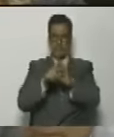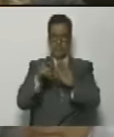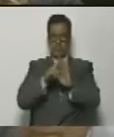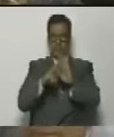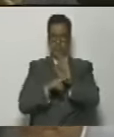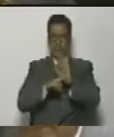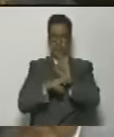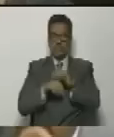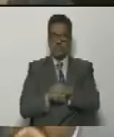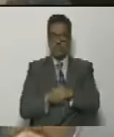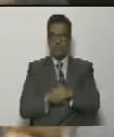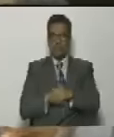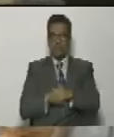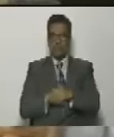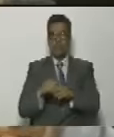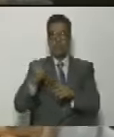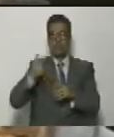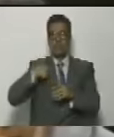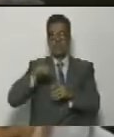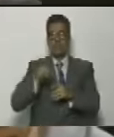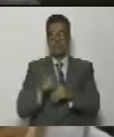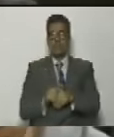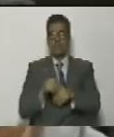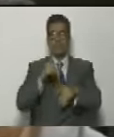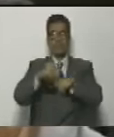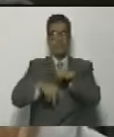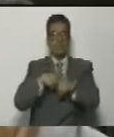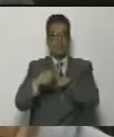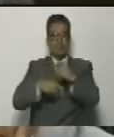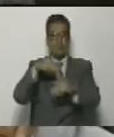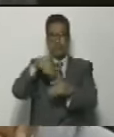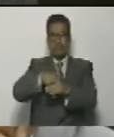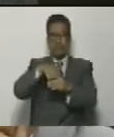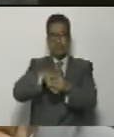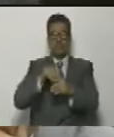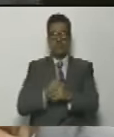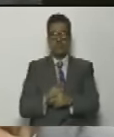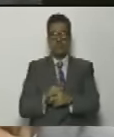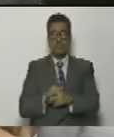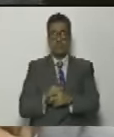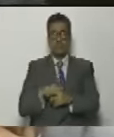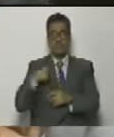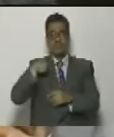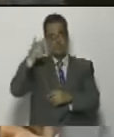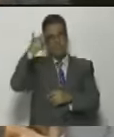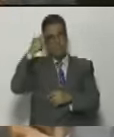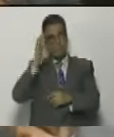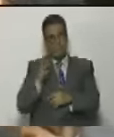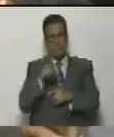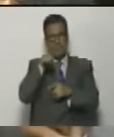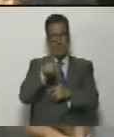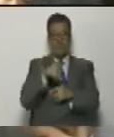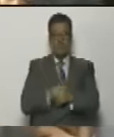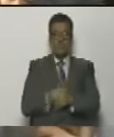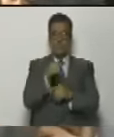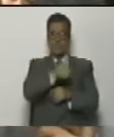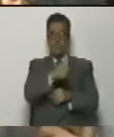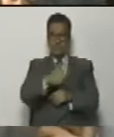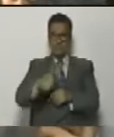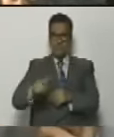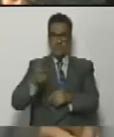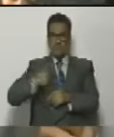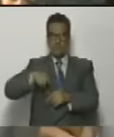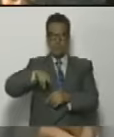reglamentos existen para un proceso electoral. Y creo que allí cada uno